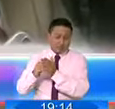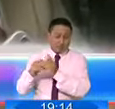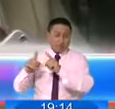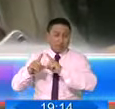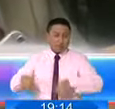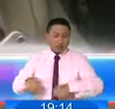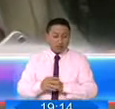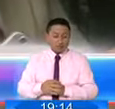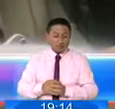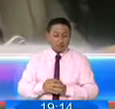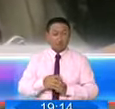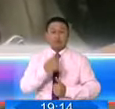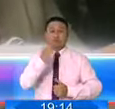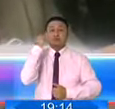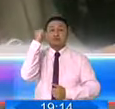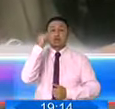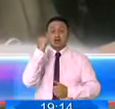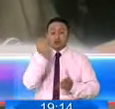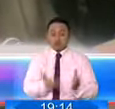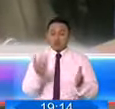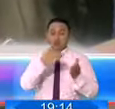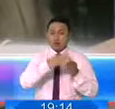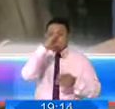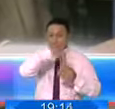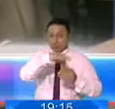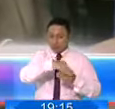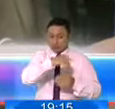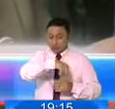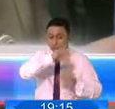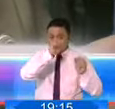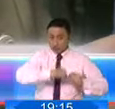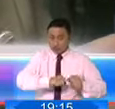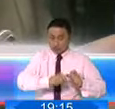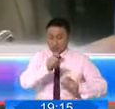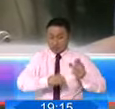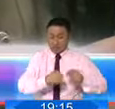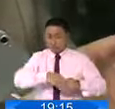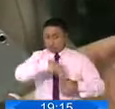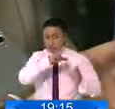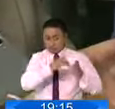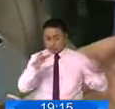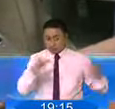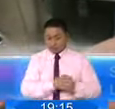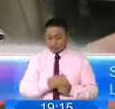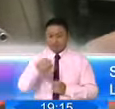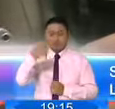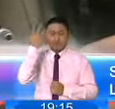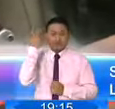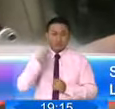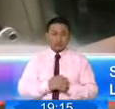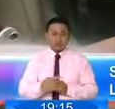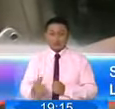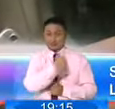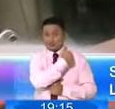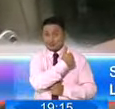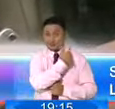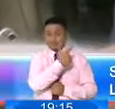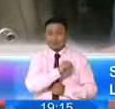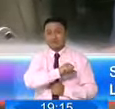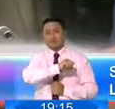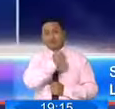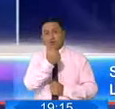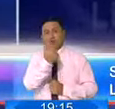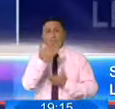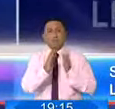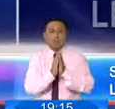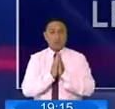la reelección, que este sí corresponde a la mayor parte de los ciudadanos. En los próximos días, Hernández presentará otro amicus